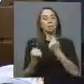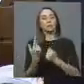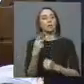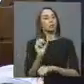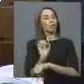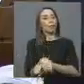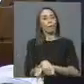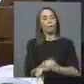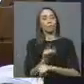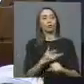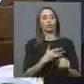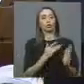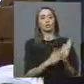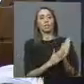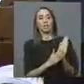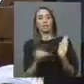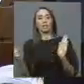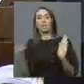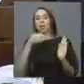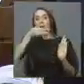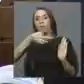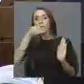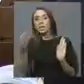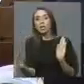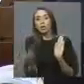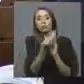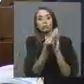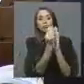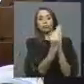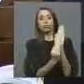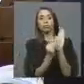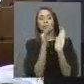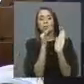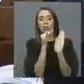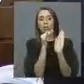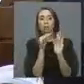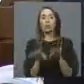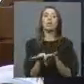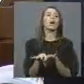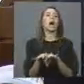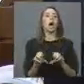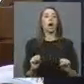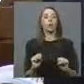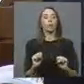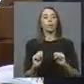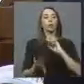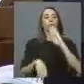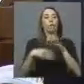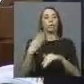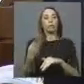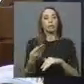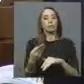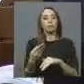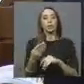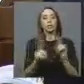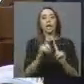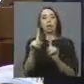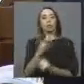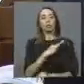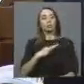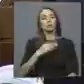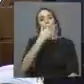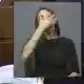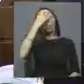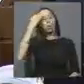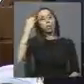y no siente que se acogieron los planteamientos que ellos hicieron y el acuerdo después no recordado por algunos ministros